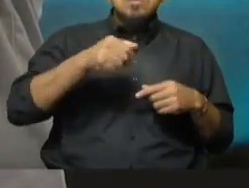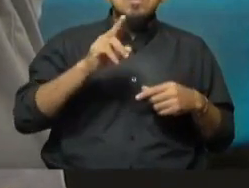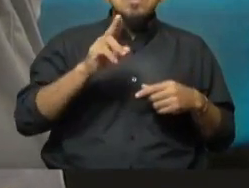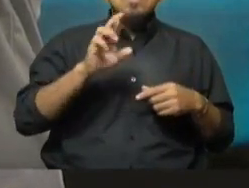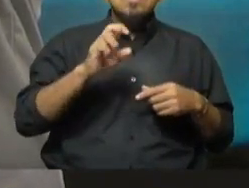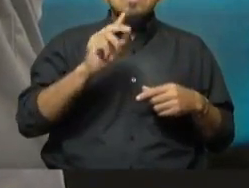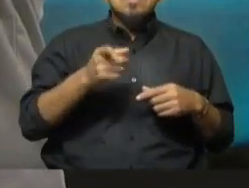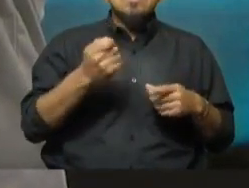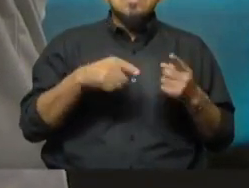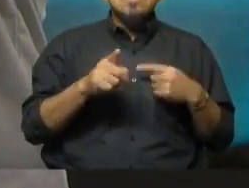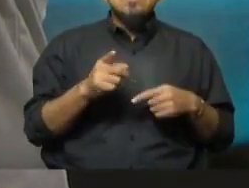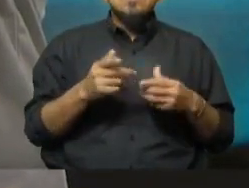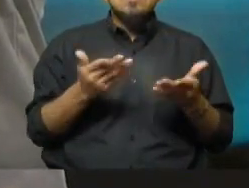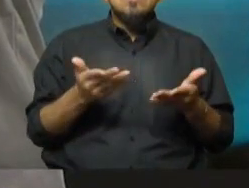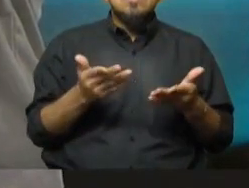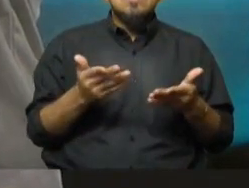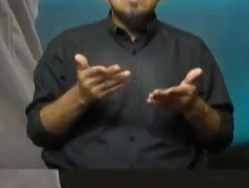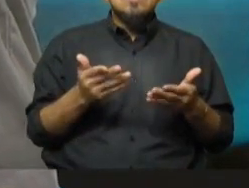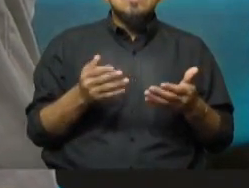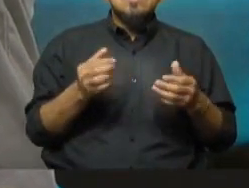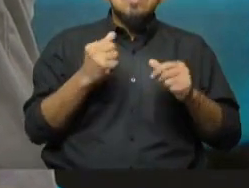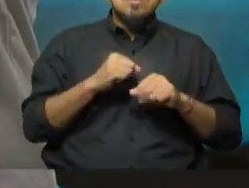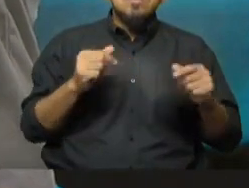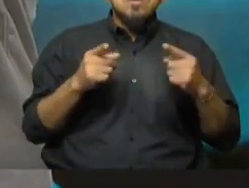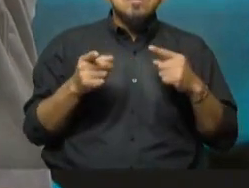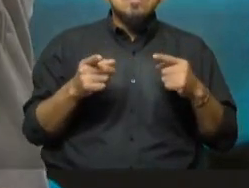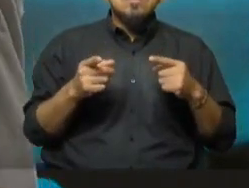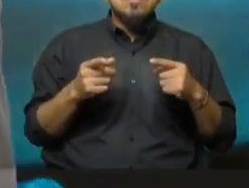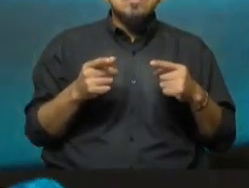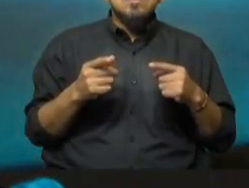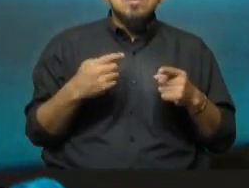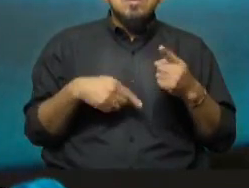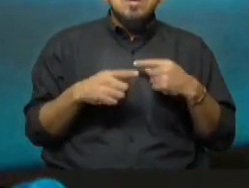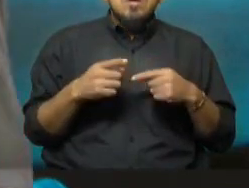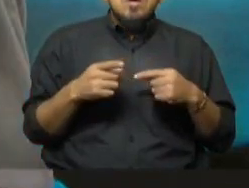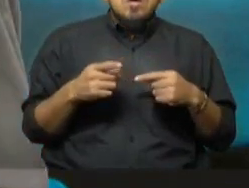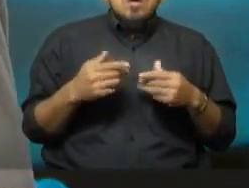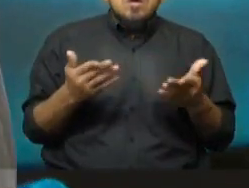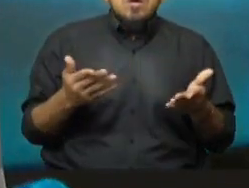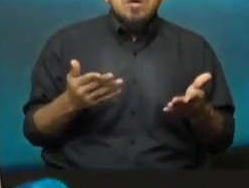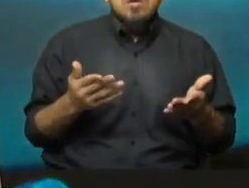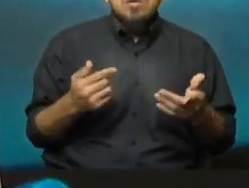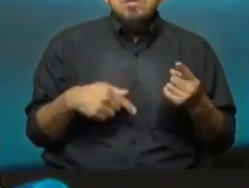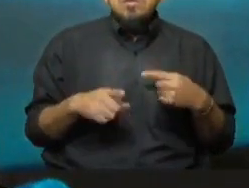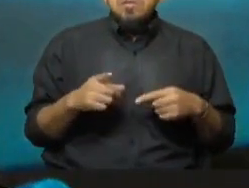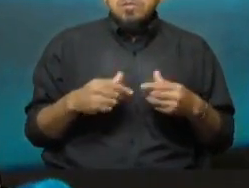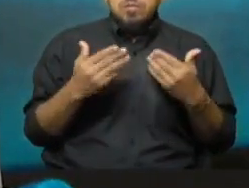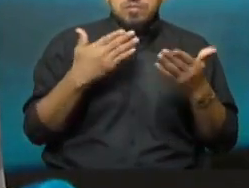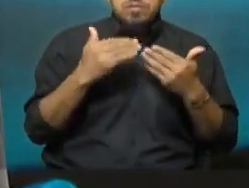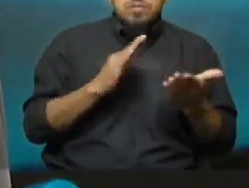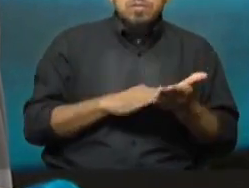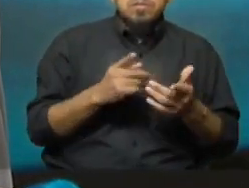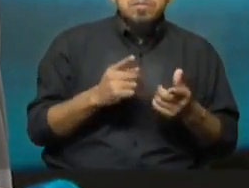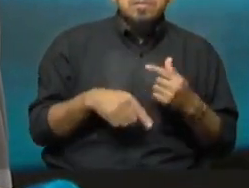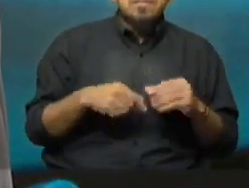que es muy estridente. Puede ser que estemos acostumbrados y acostumbradas a otra cosa y eso suceda, pero habla de algo